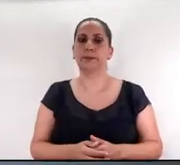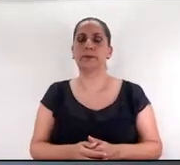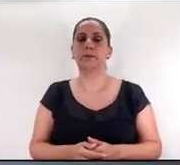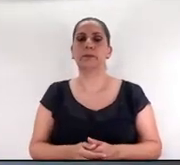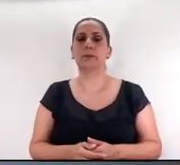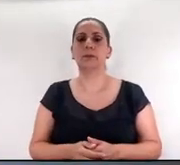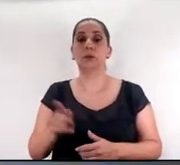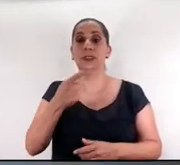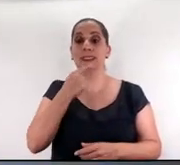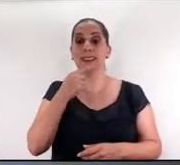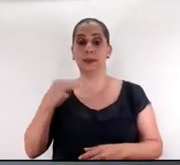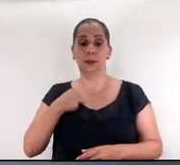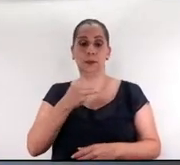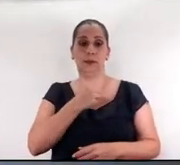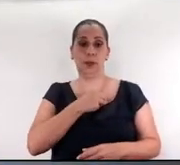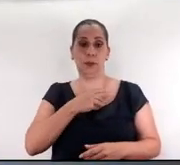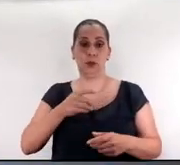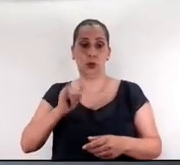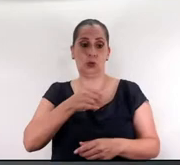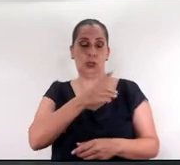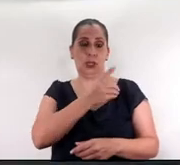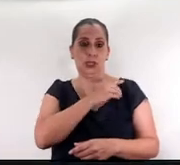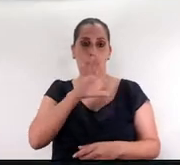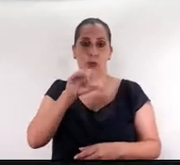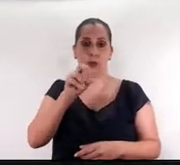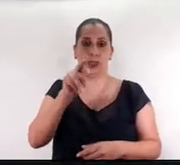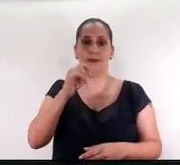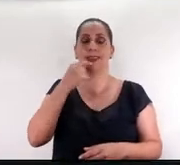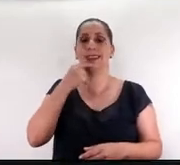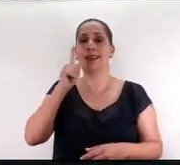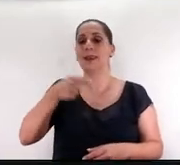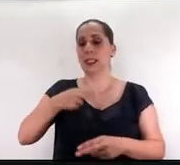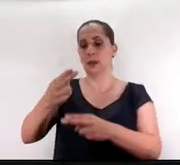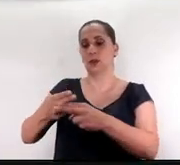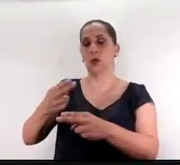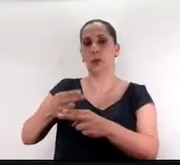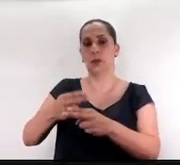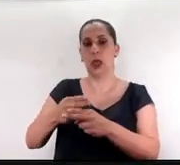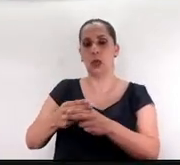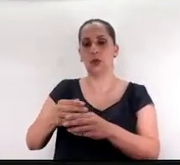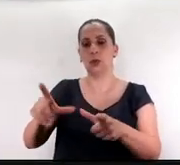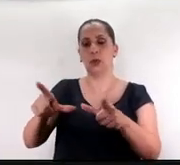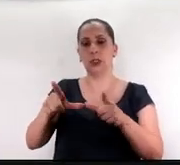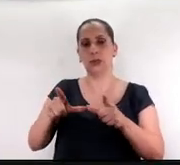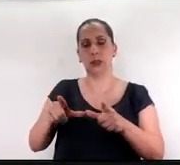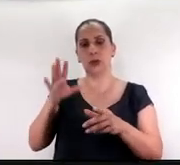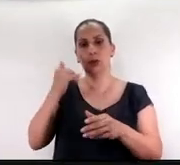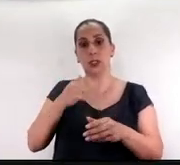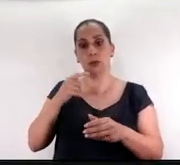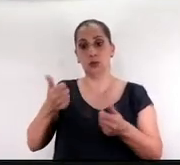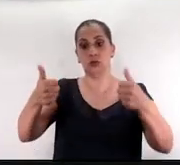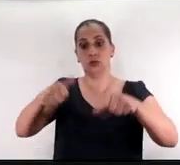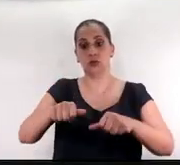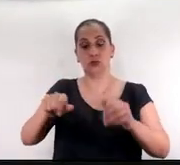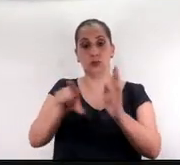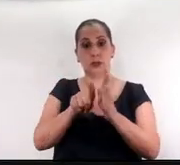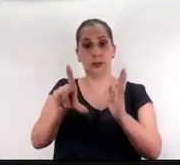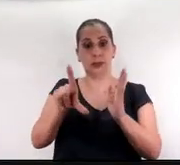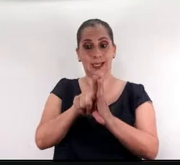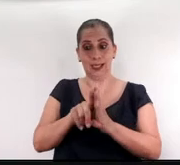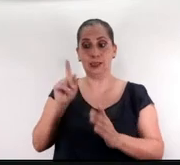de la Junta Directiva del CONAVI deberán ser nombrados con criterios de idoneidad y su nombramiento deberá ser avalado por la Asamblea Legislativa